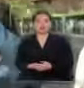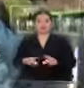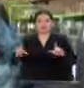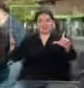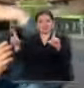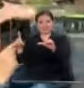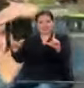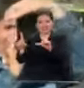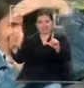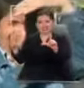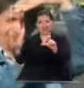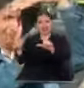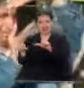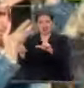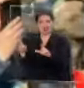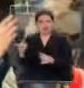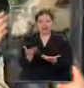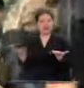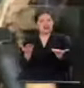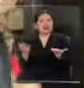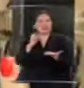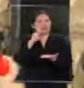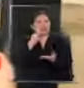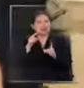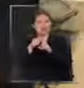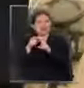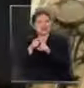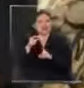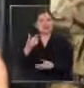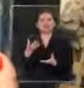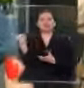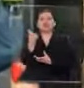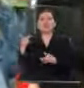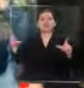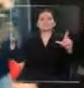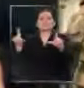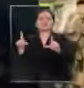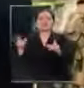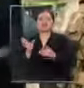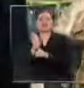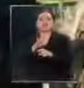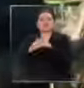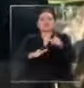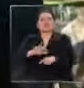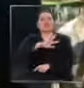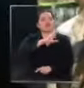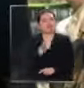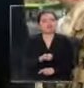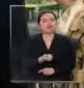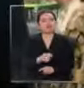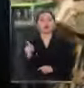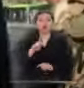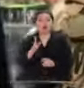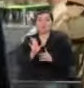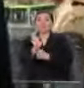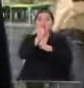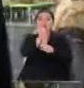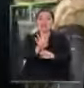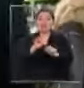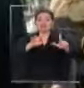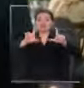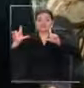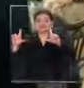porno miseria? Sí, la porno miseria, una forma. Explícamela, por favor. El morbo, muestran puro morbo, muestran gente robando, muestran gente saqueando, pero no están mostrando esto. La tele es mía. Mira, la